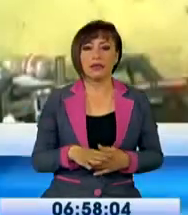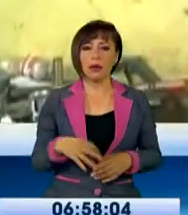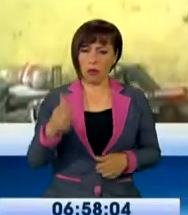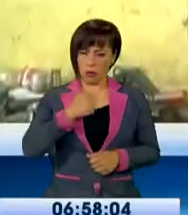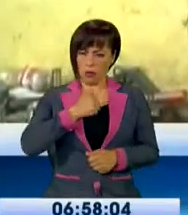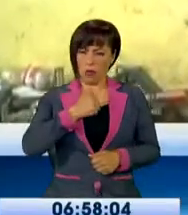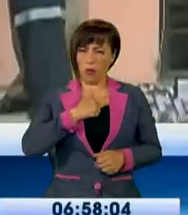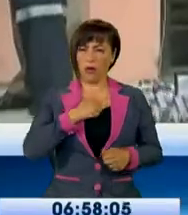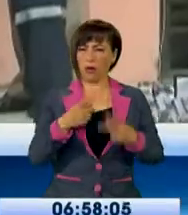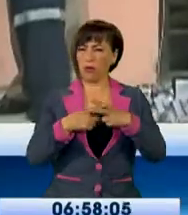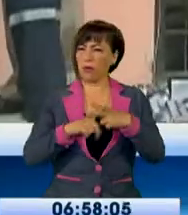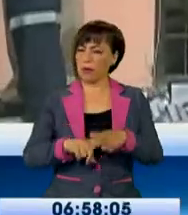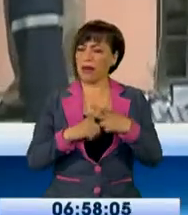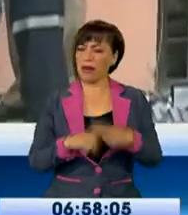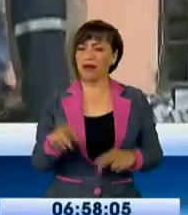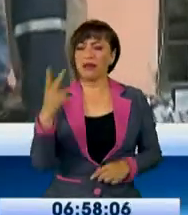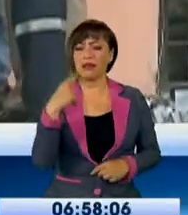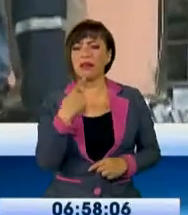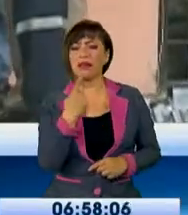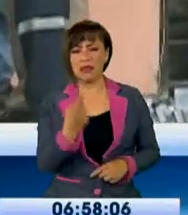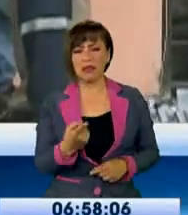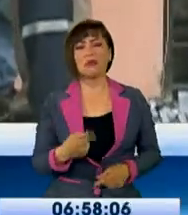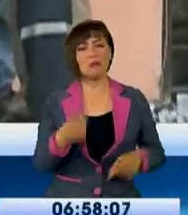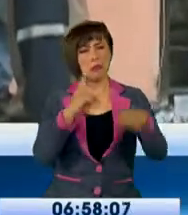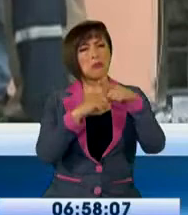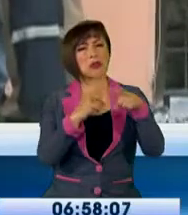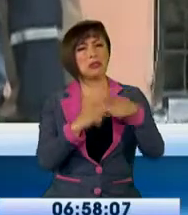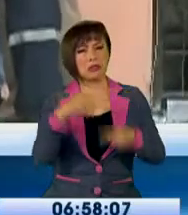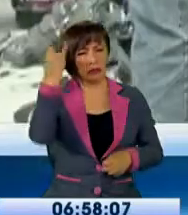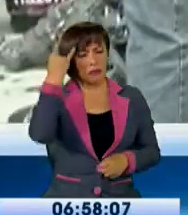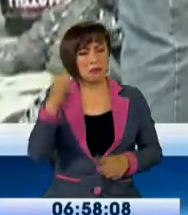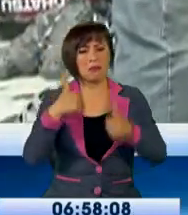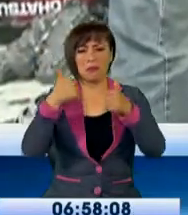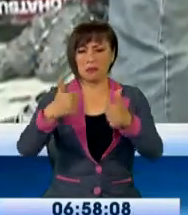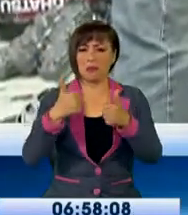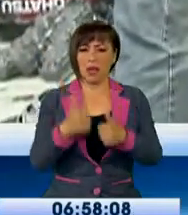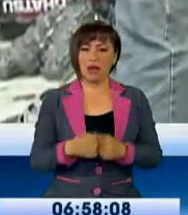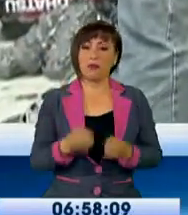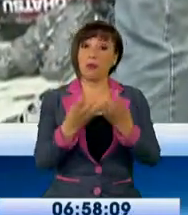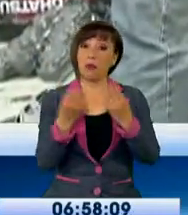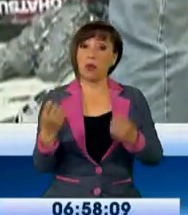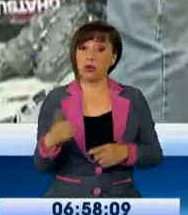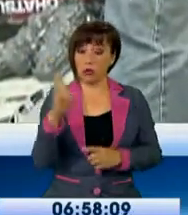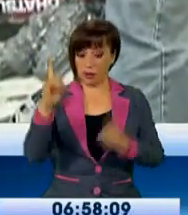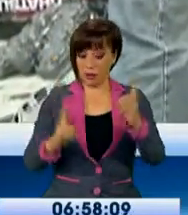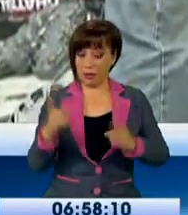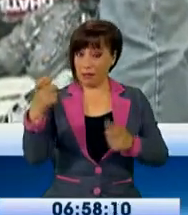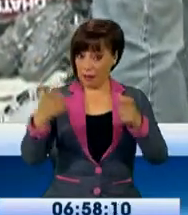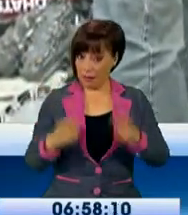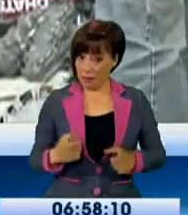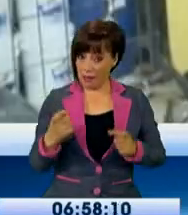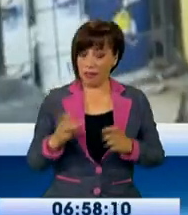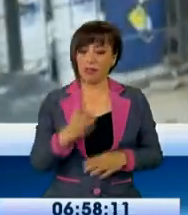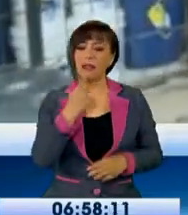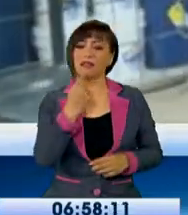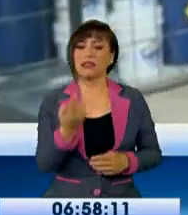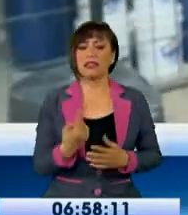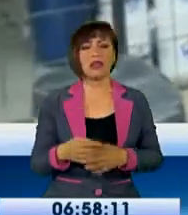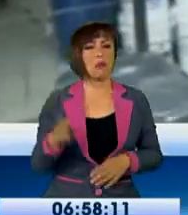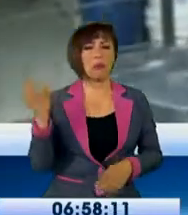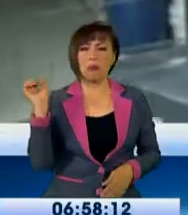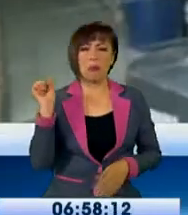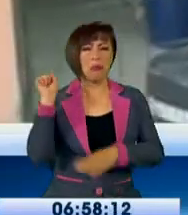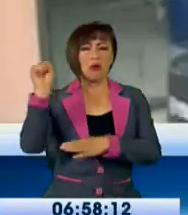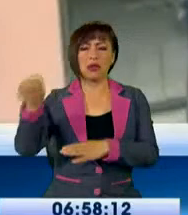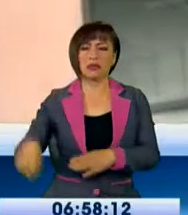uno de los talleres, esta acción es positiva. Sin embargo, indica que muchos de sus clientes hacen caso omiso al requerimiento de